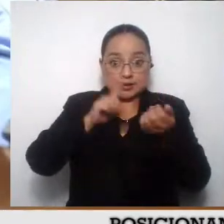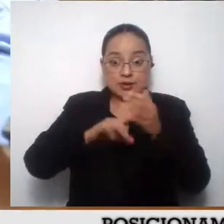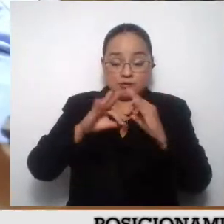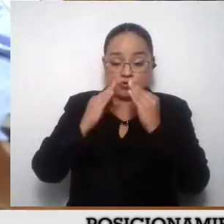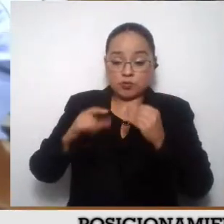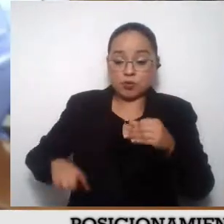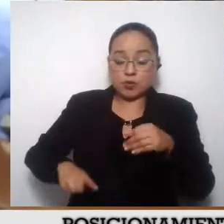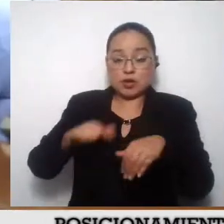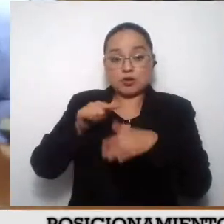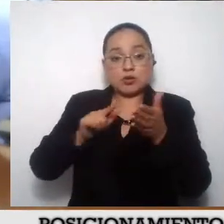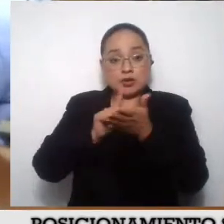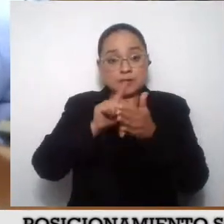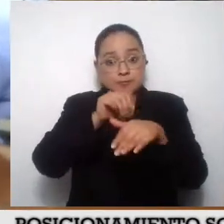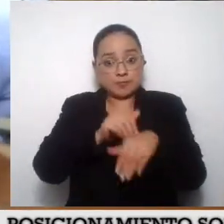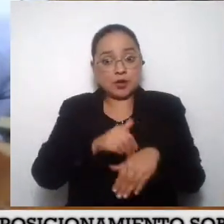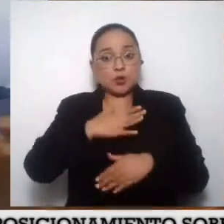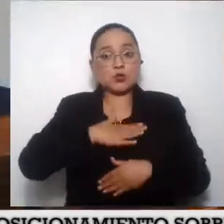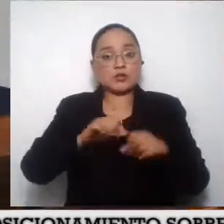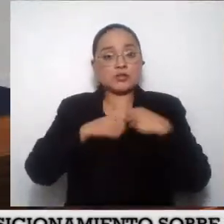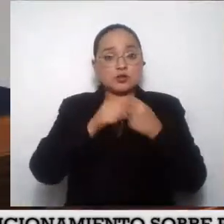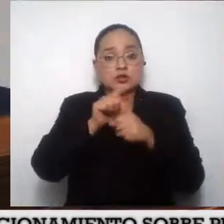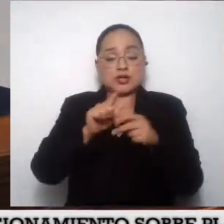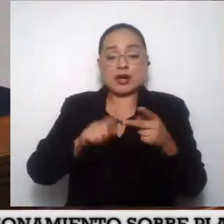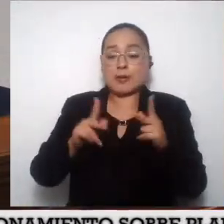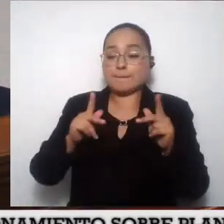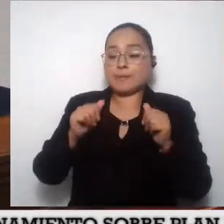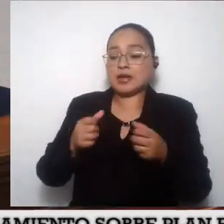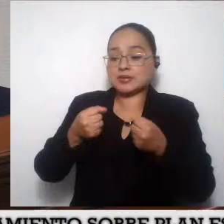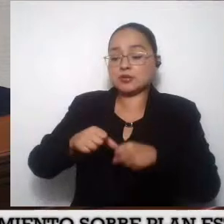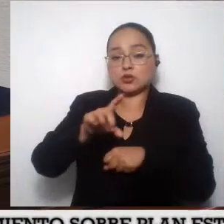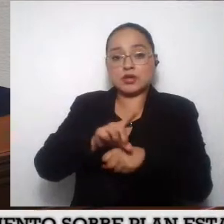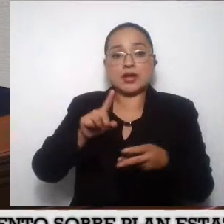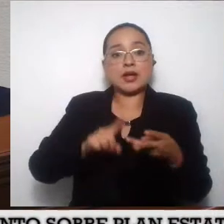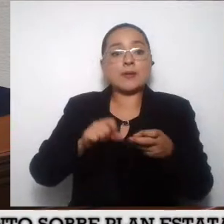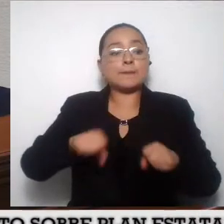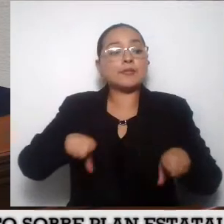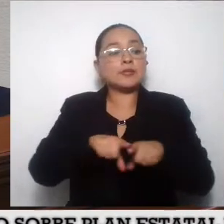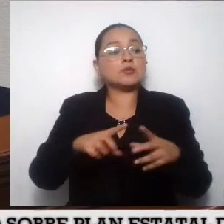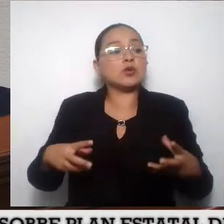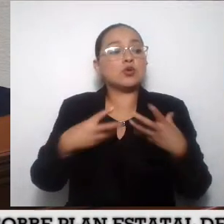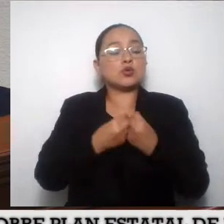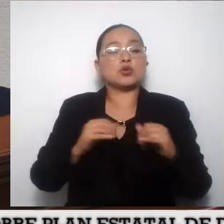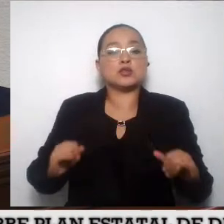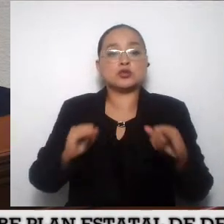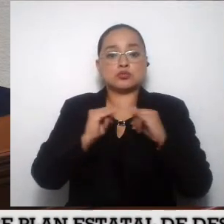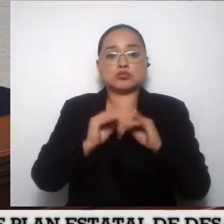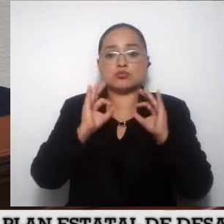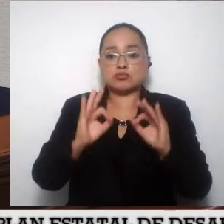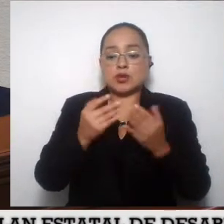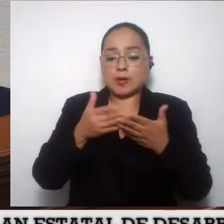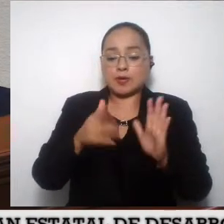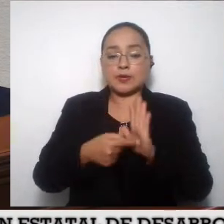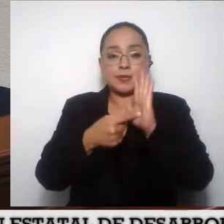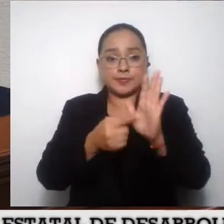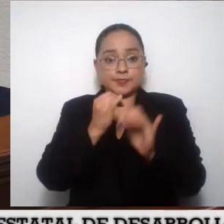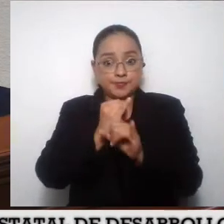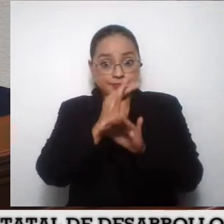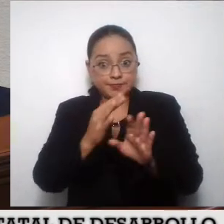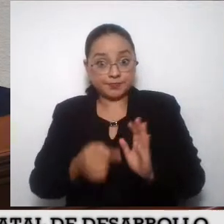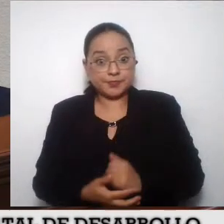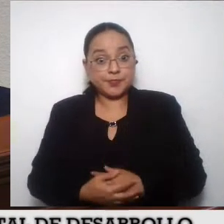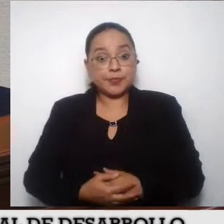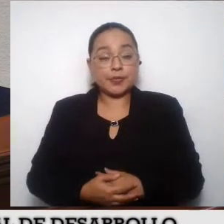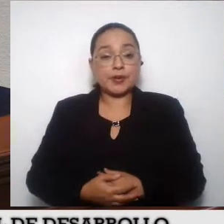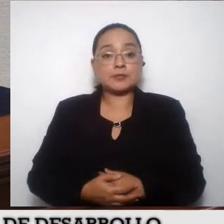justicia social, paz y seguridad pública con instituciones eficaces, transparencia y rendición de cuentas, hacienda